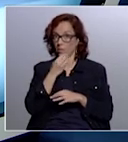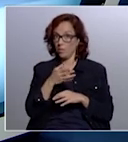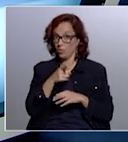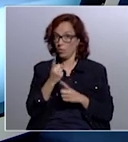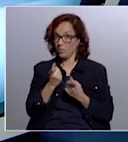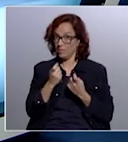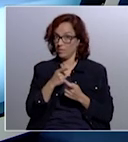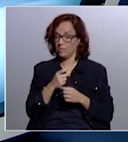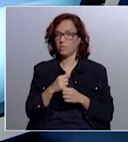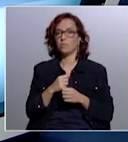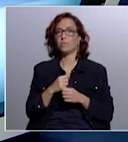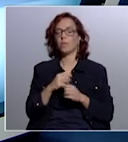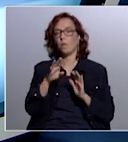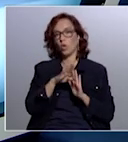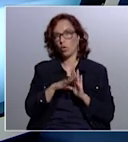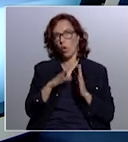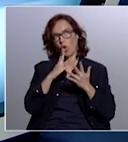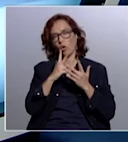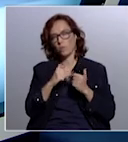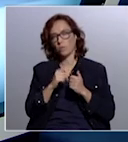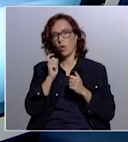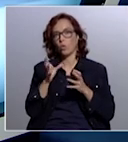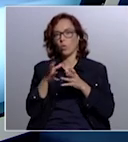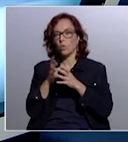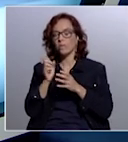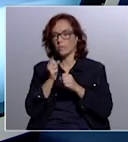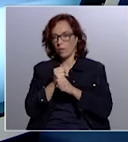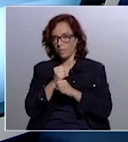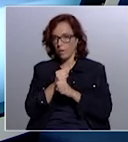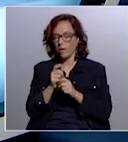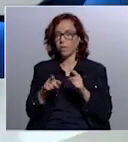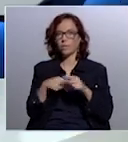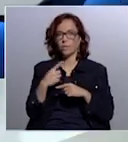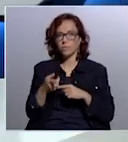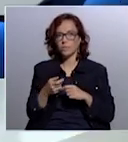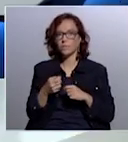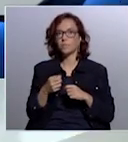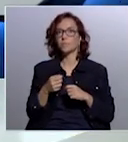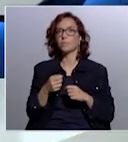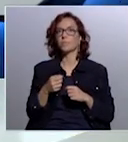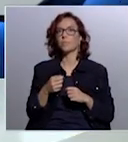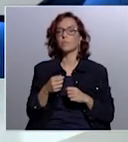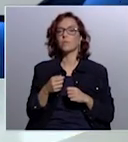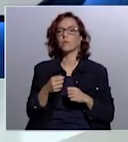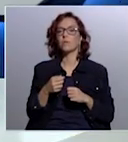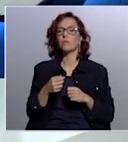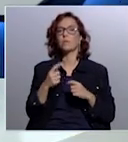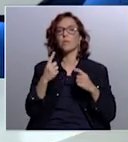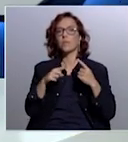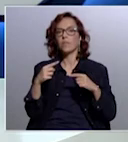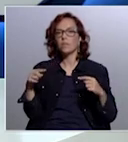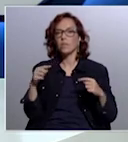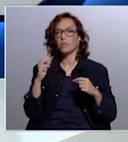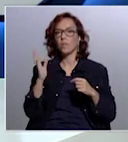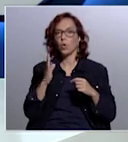trabajar programamos pensando primero los elencos después tratando de hacer lugar a las diferentes producciones con